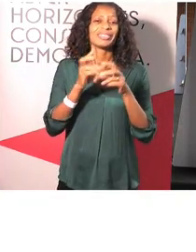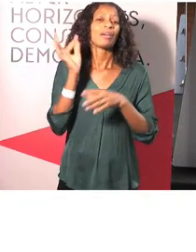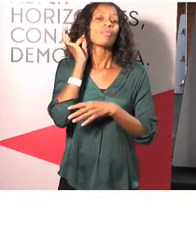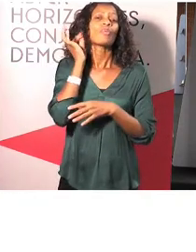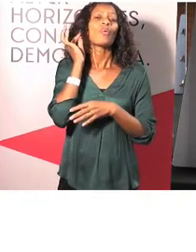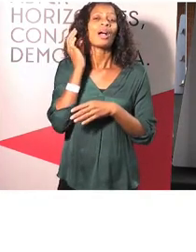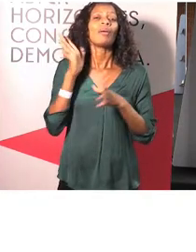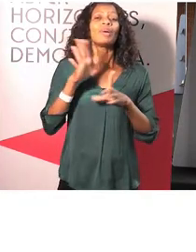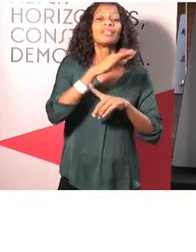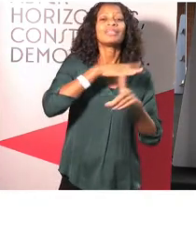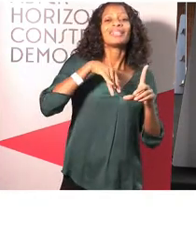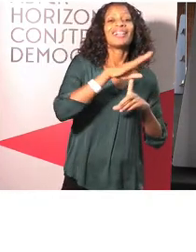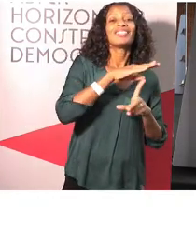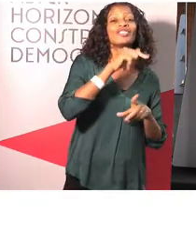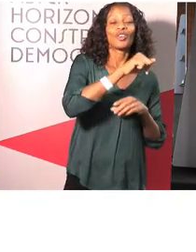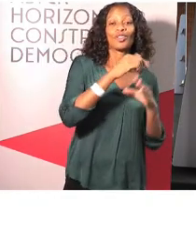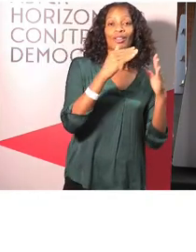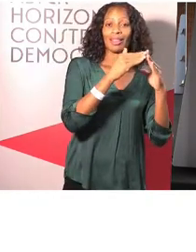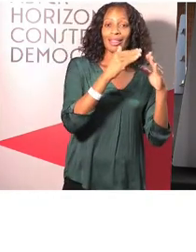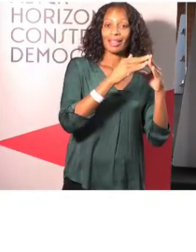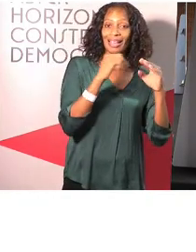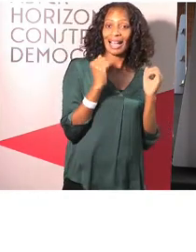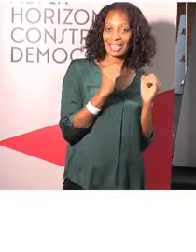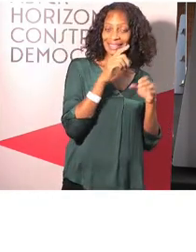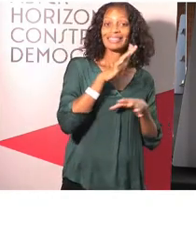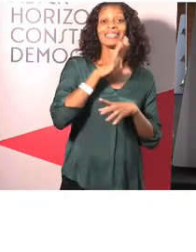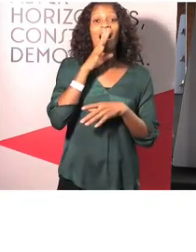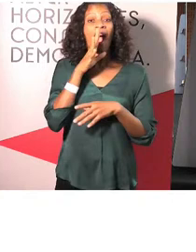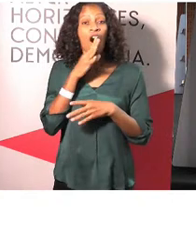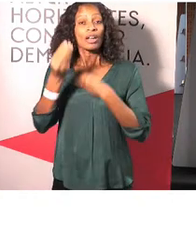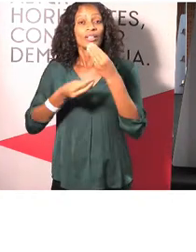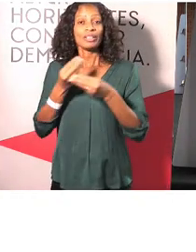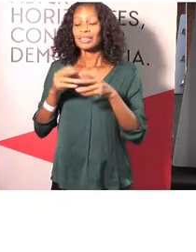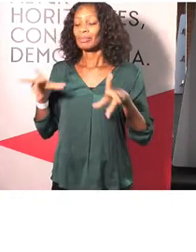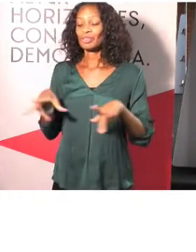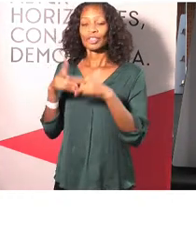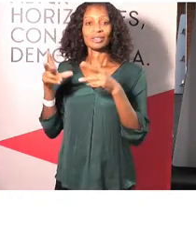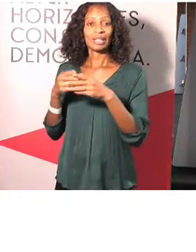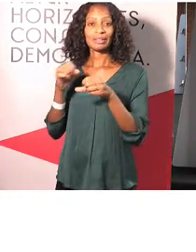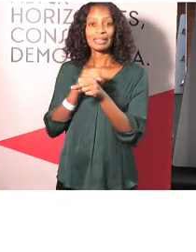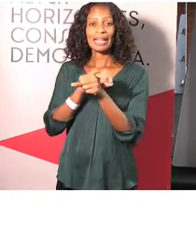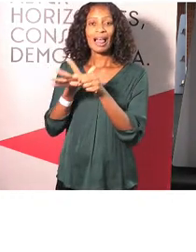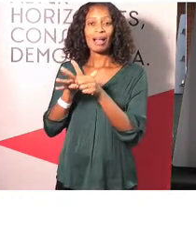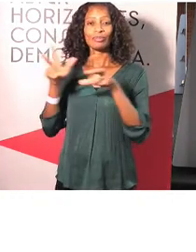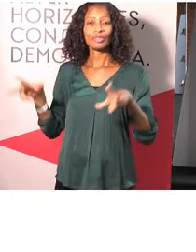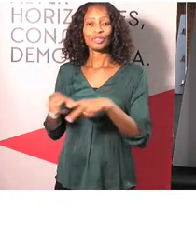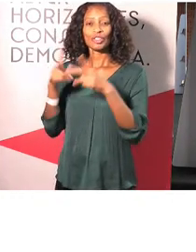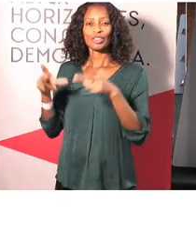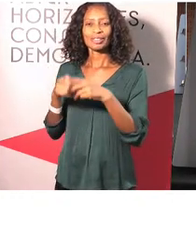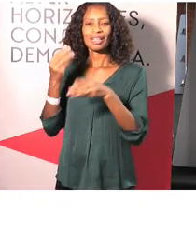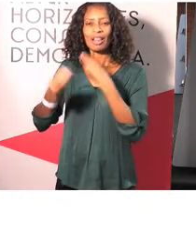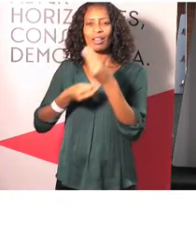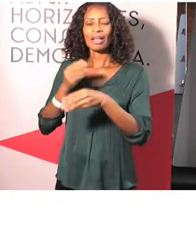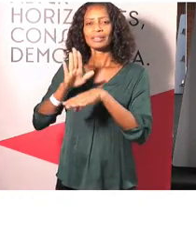hace ahora con lo social, exactamente igual. Utiliza el ámbito de lo social, de la sociabilidad, para sacar provecho, como siempre ha hecho con las